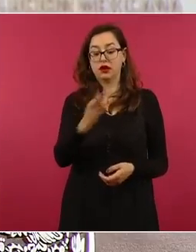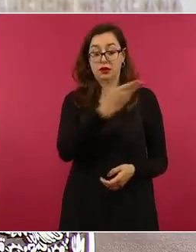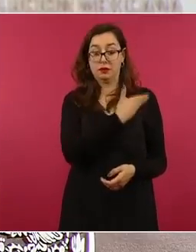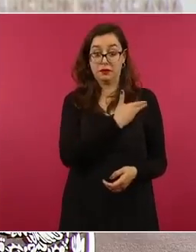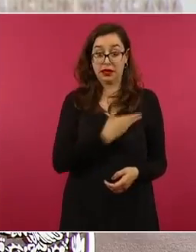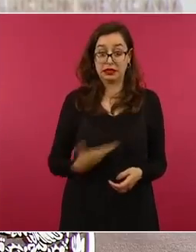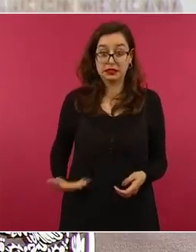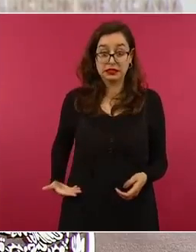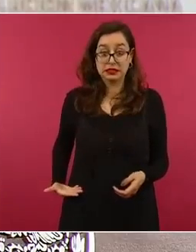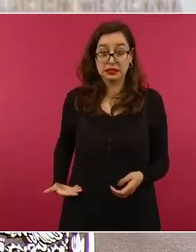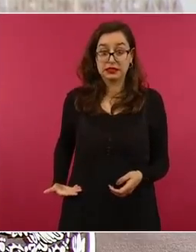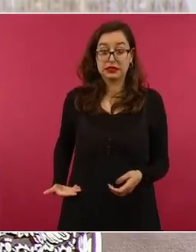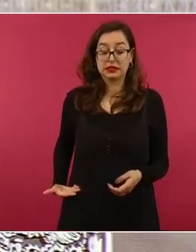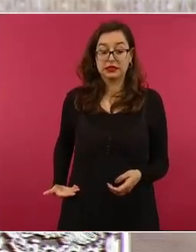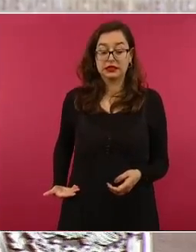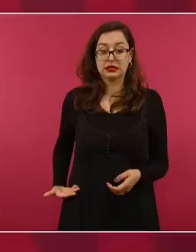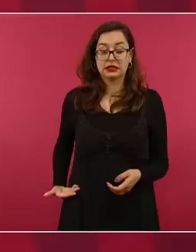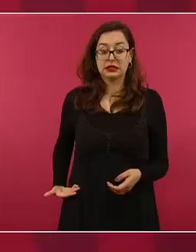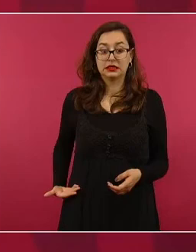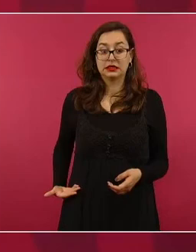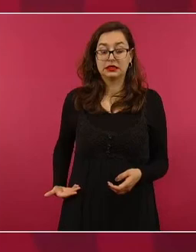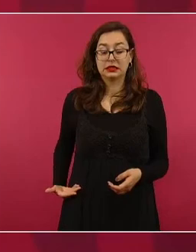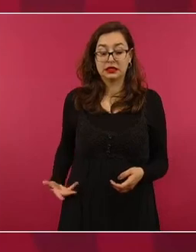Electoral es